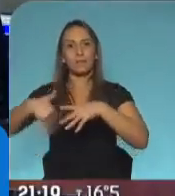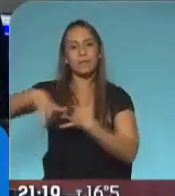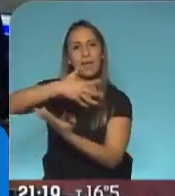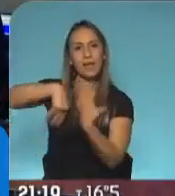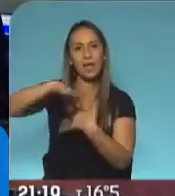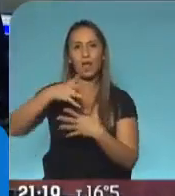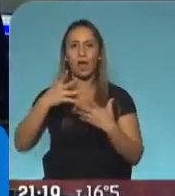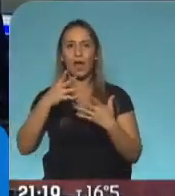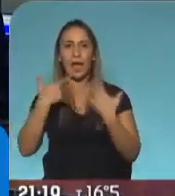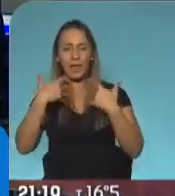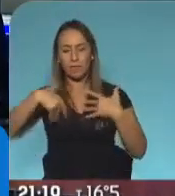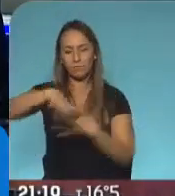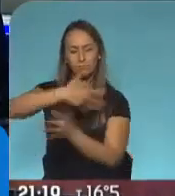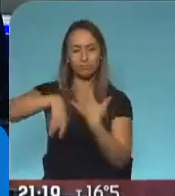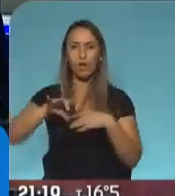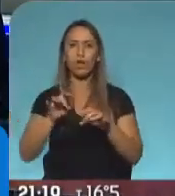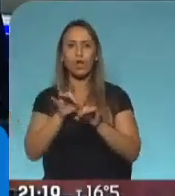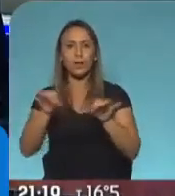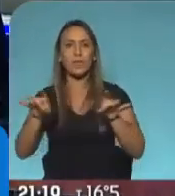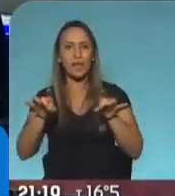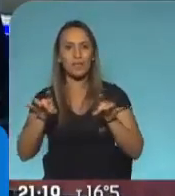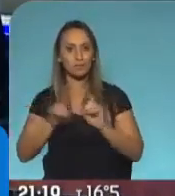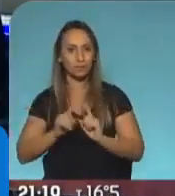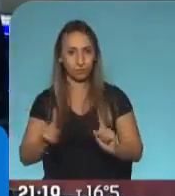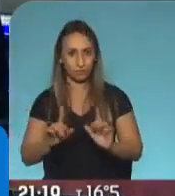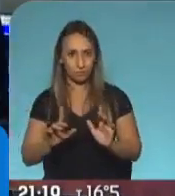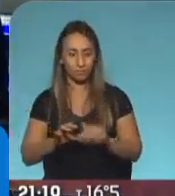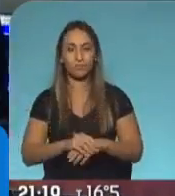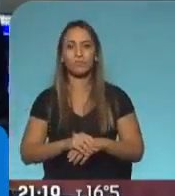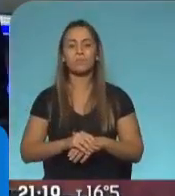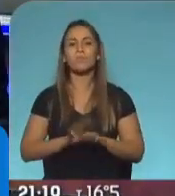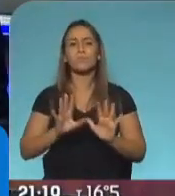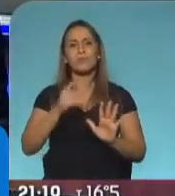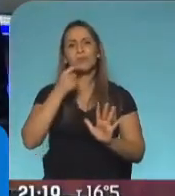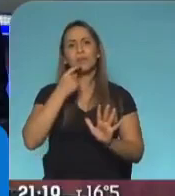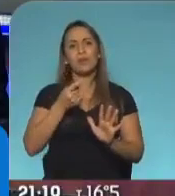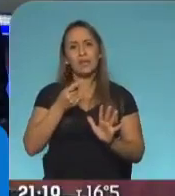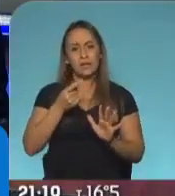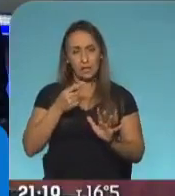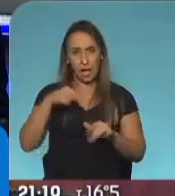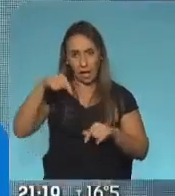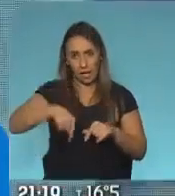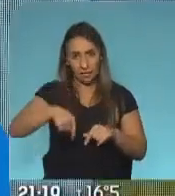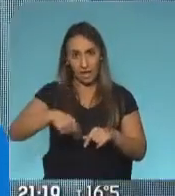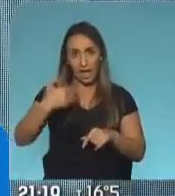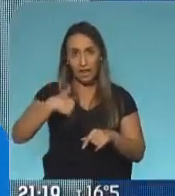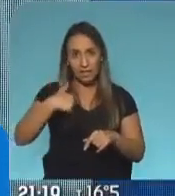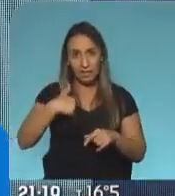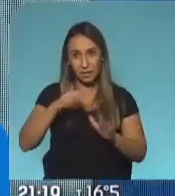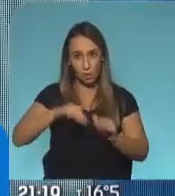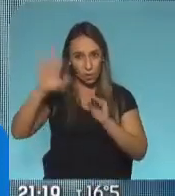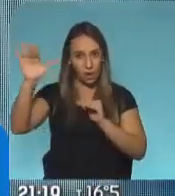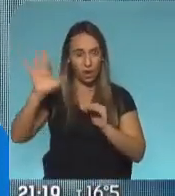gente con todas esas cositas para el general nuestro personal puede cubrirse así eso es todavía un problema